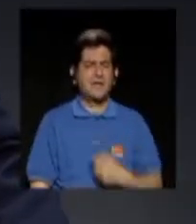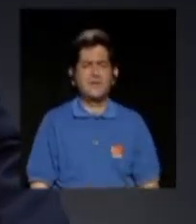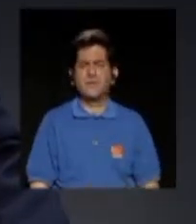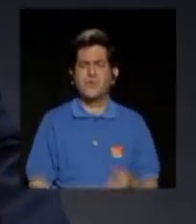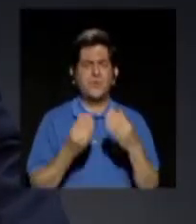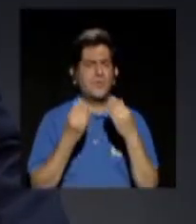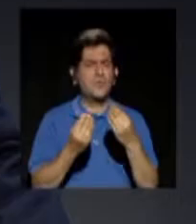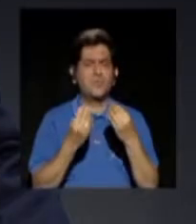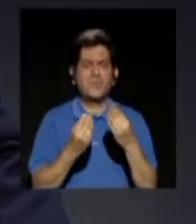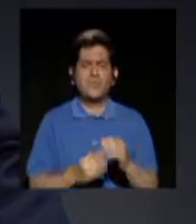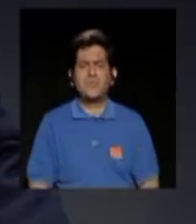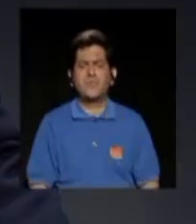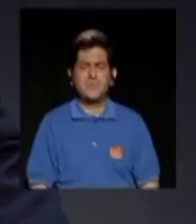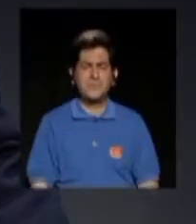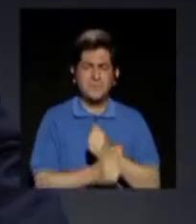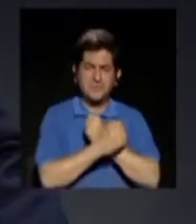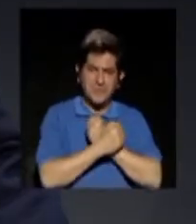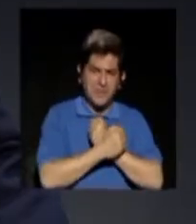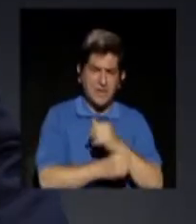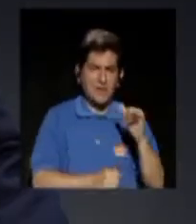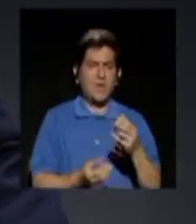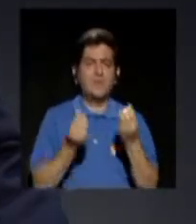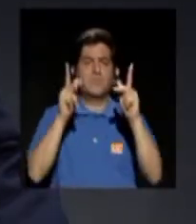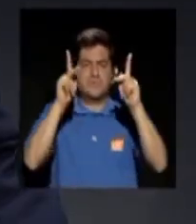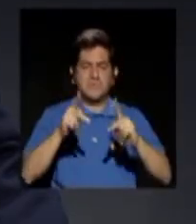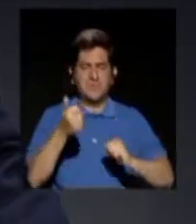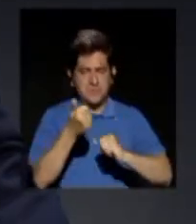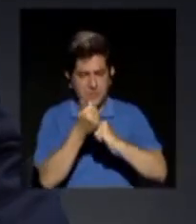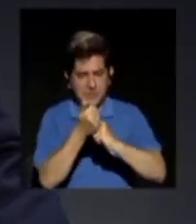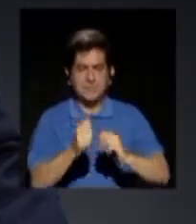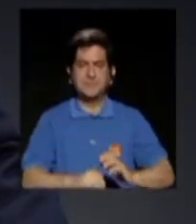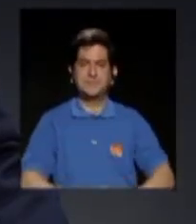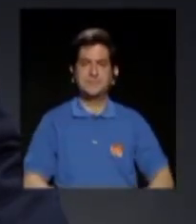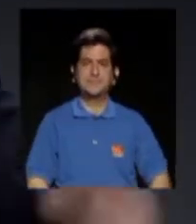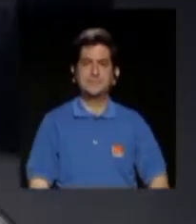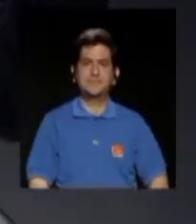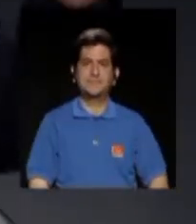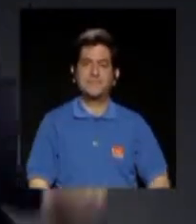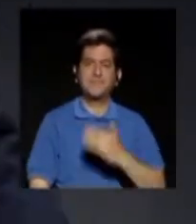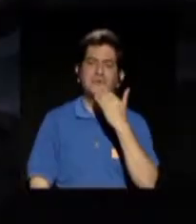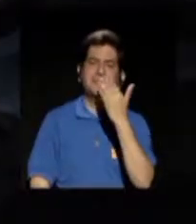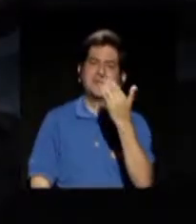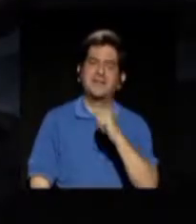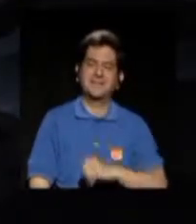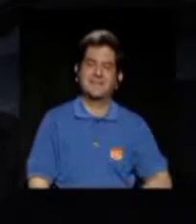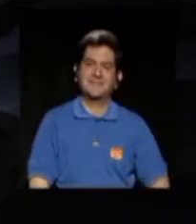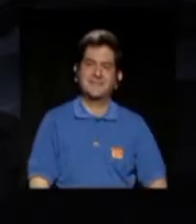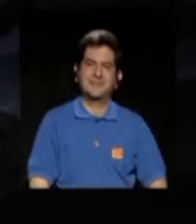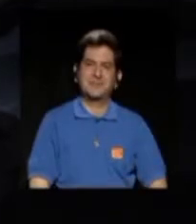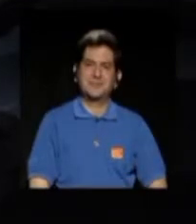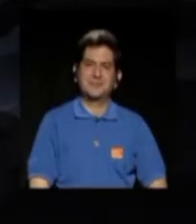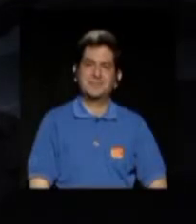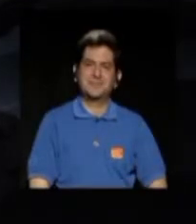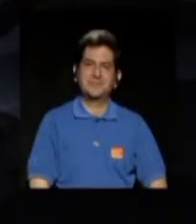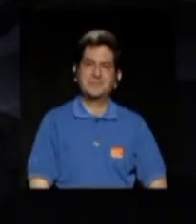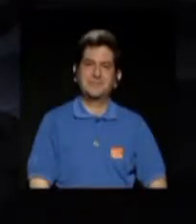y tantos costarricenses le debemos tanto. Gracias. Muchas gracias.